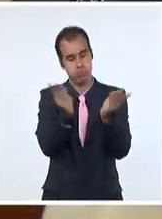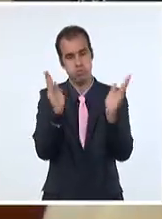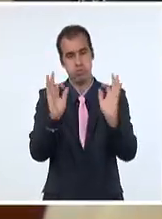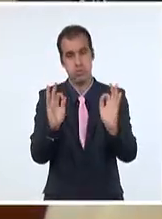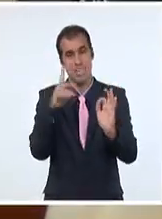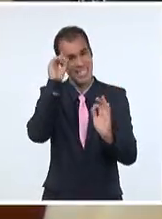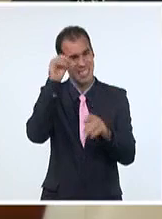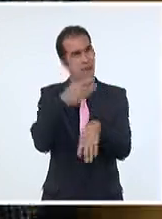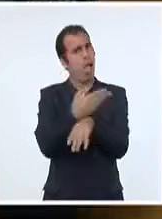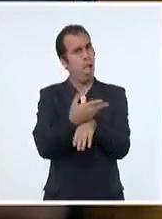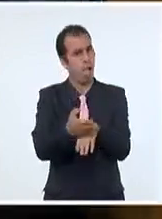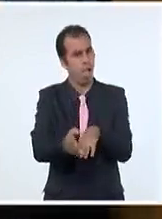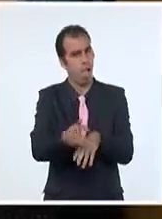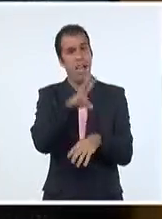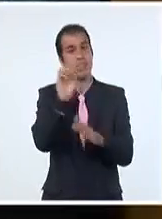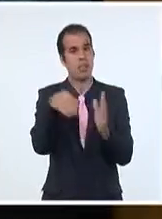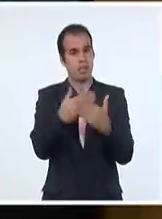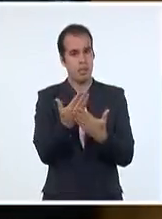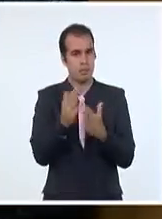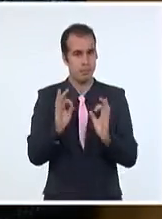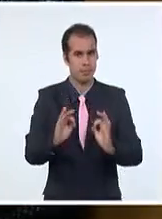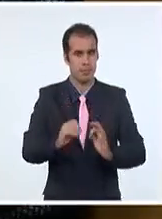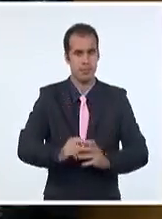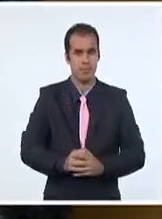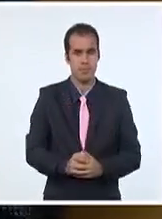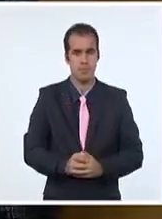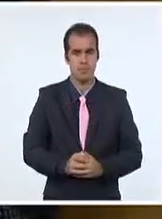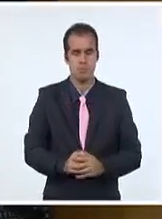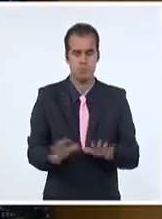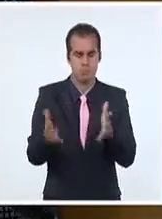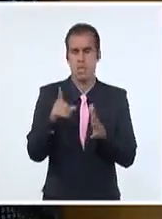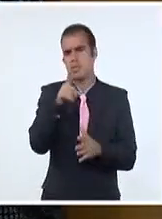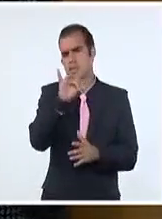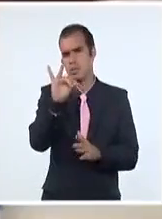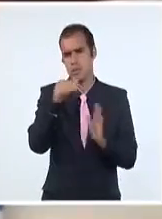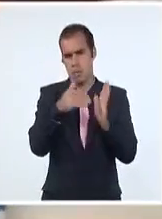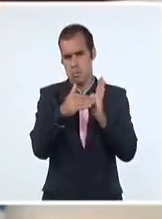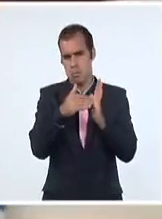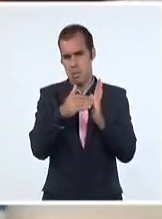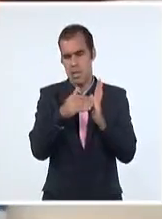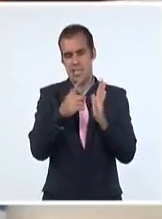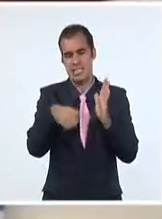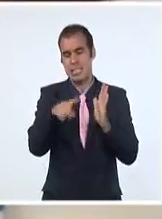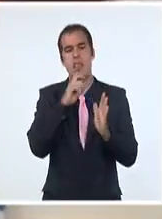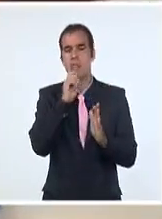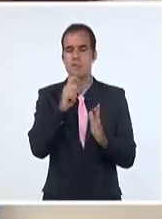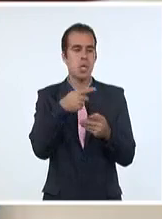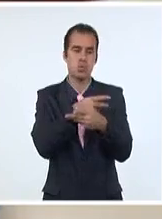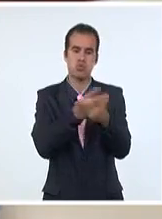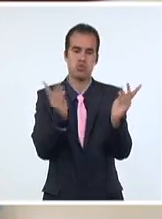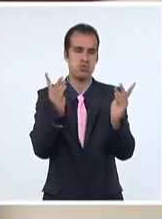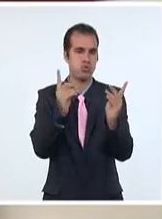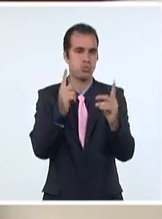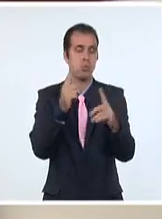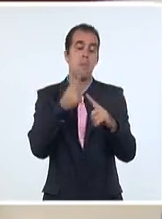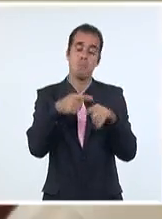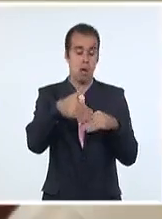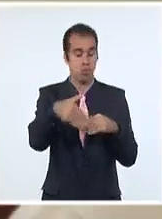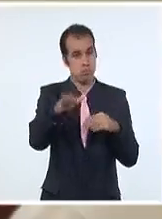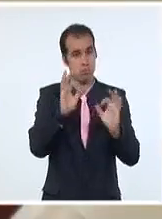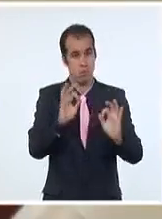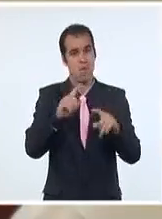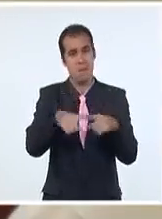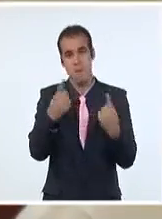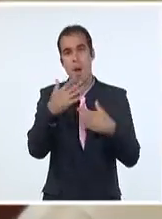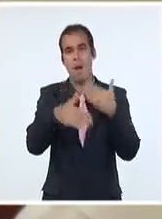días desde su llegada al país. De ellos, casi 17.000 no se pueden entregar por el momento, básicamente por